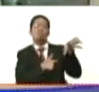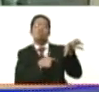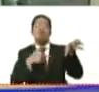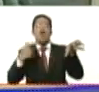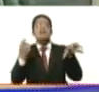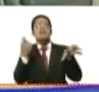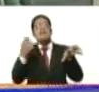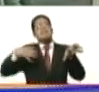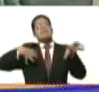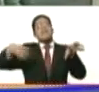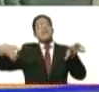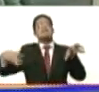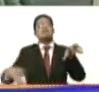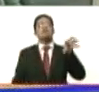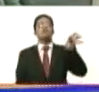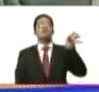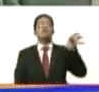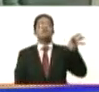2 siglos